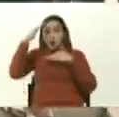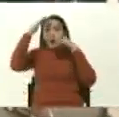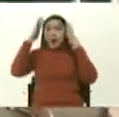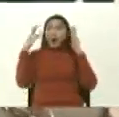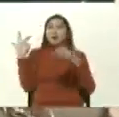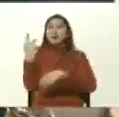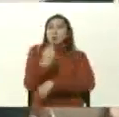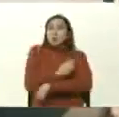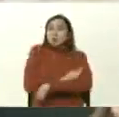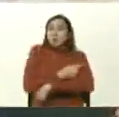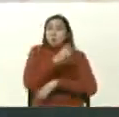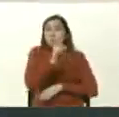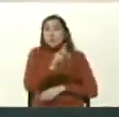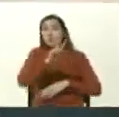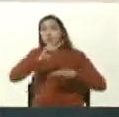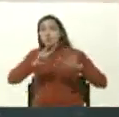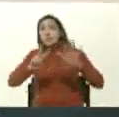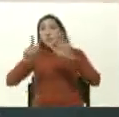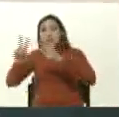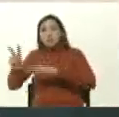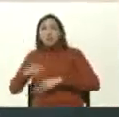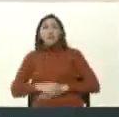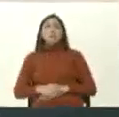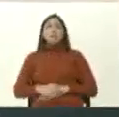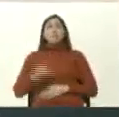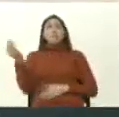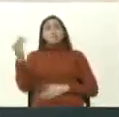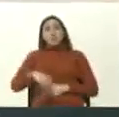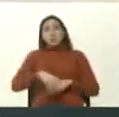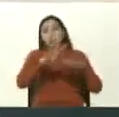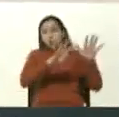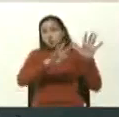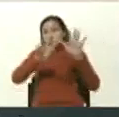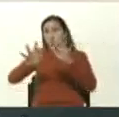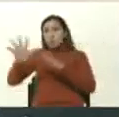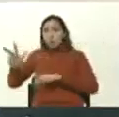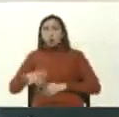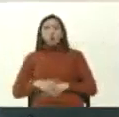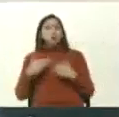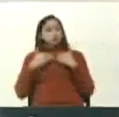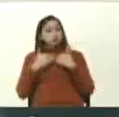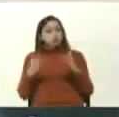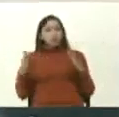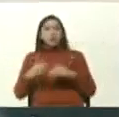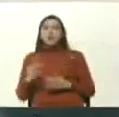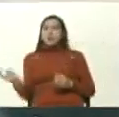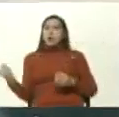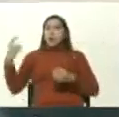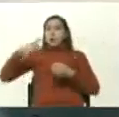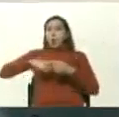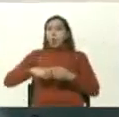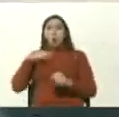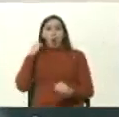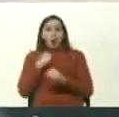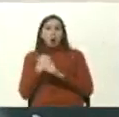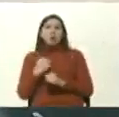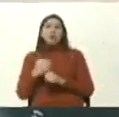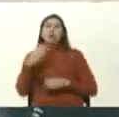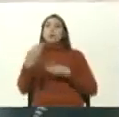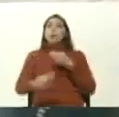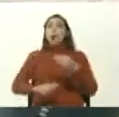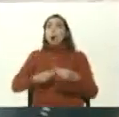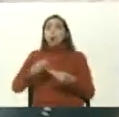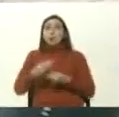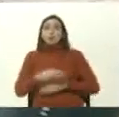De 1,077, más de 998 se activaron y se están incorporando progresivamente,